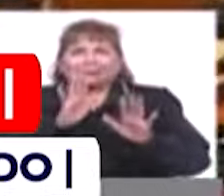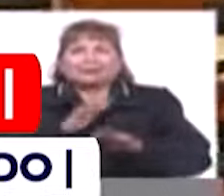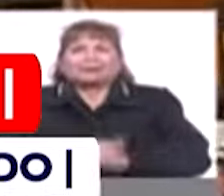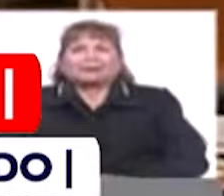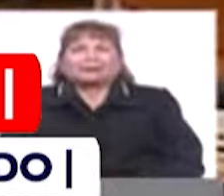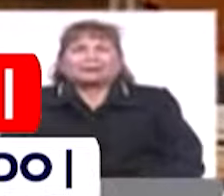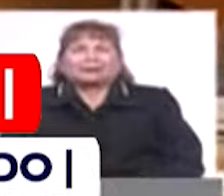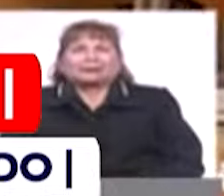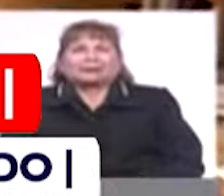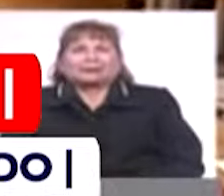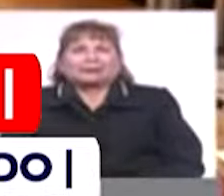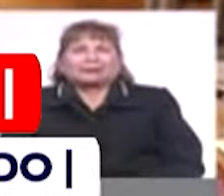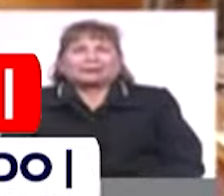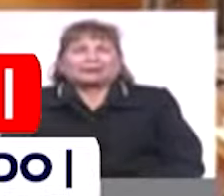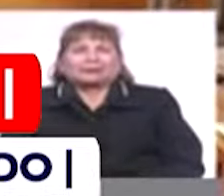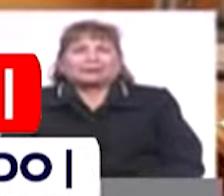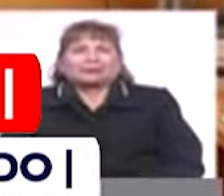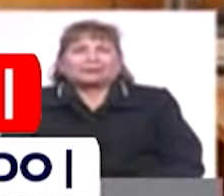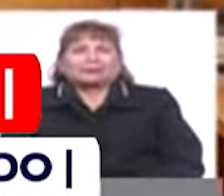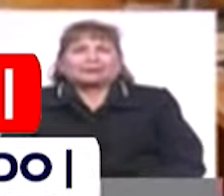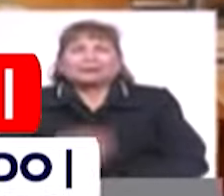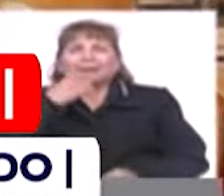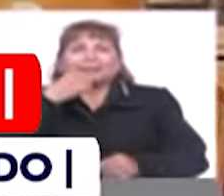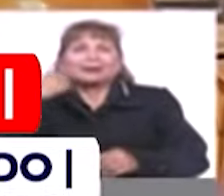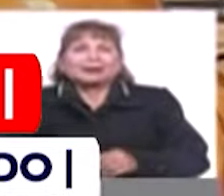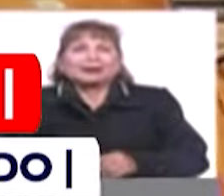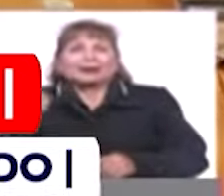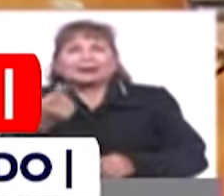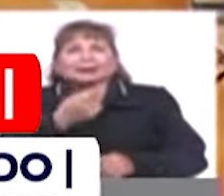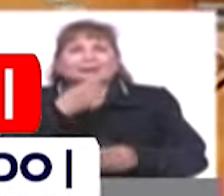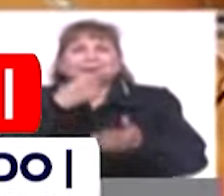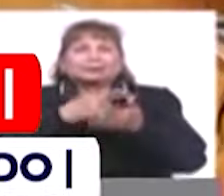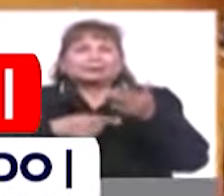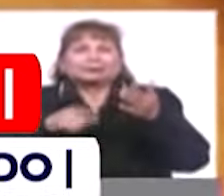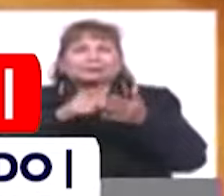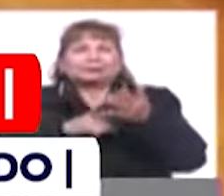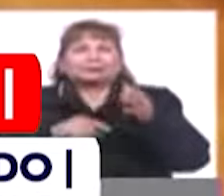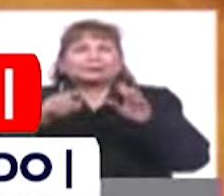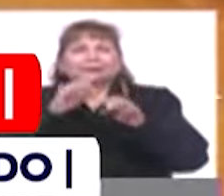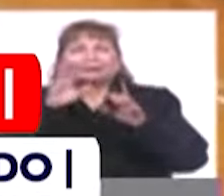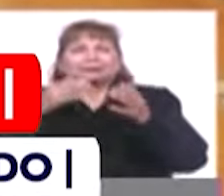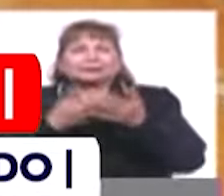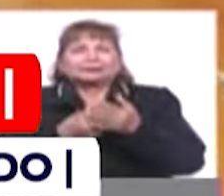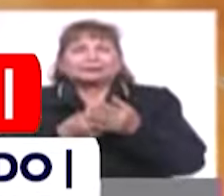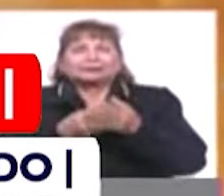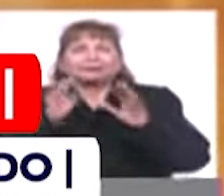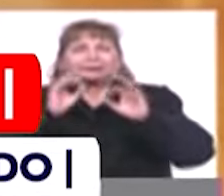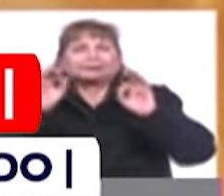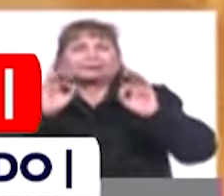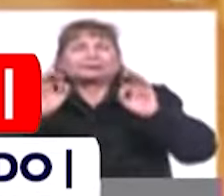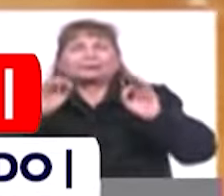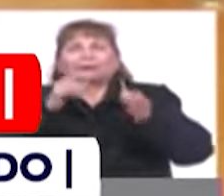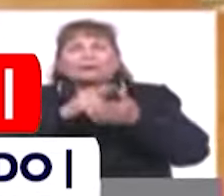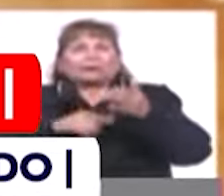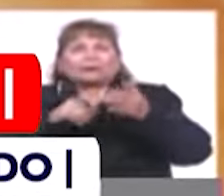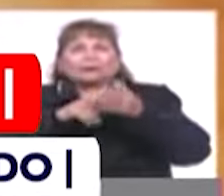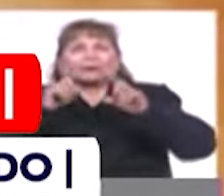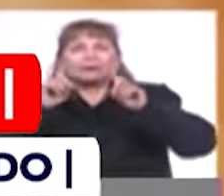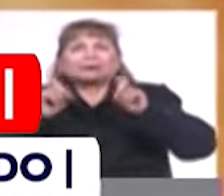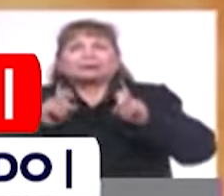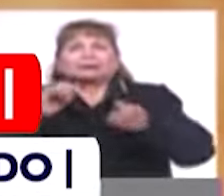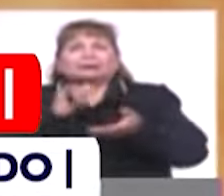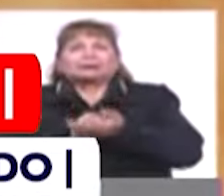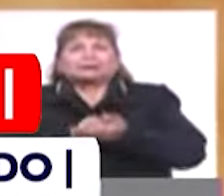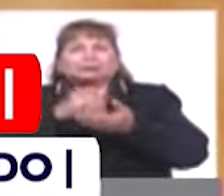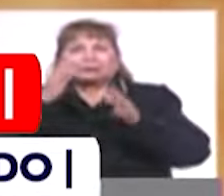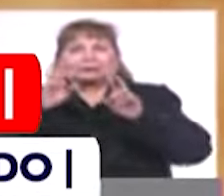está criticando las preguntas o sea nadie le va a criticar lo que él pregunta Ese es su problema é que se dedique a preguntar si